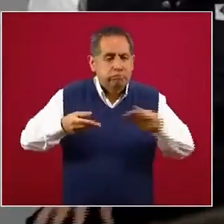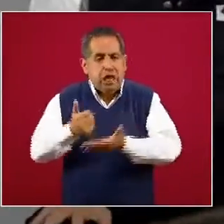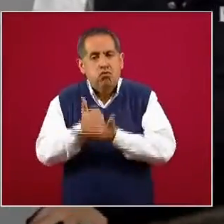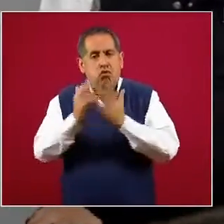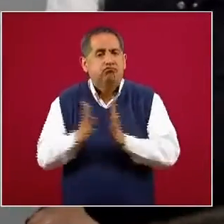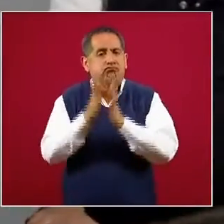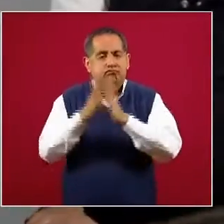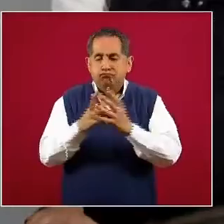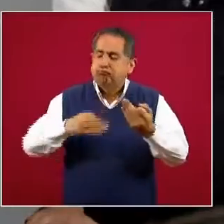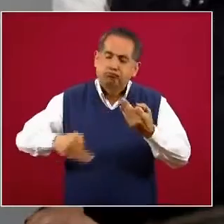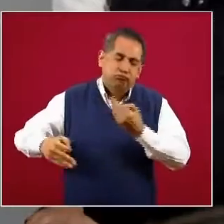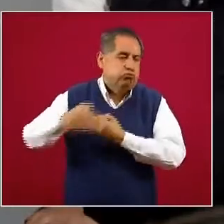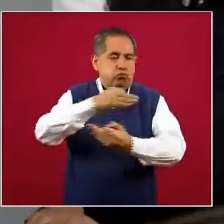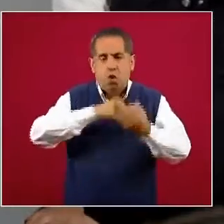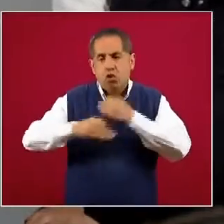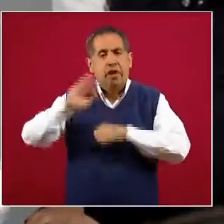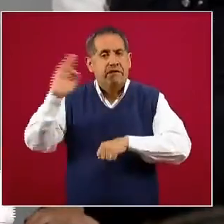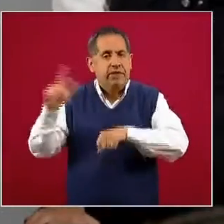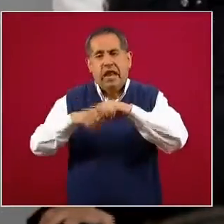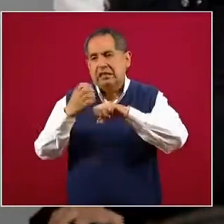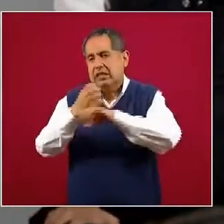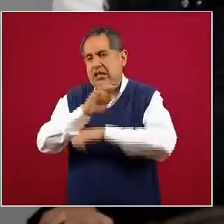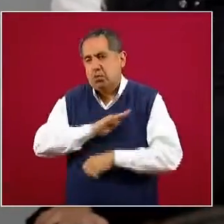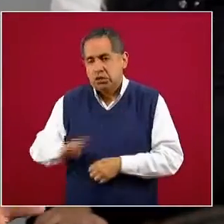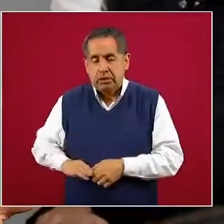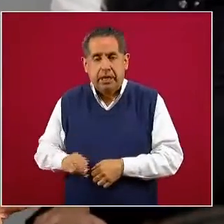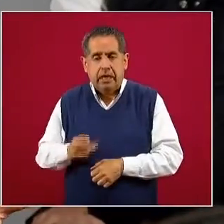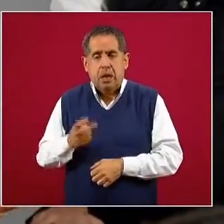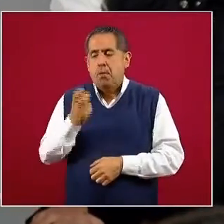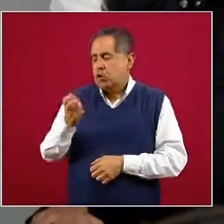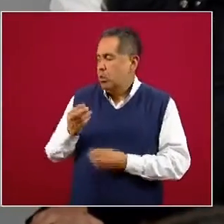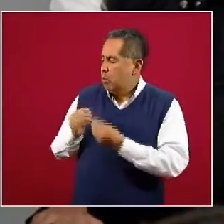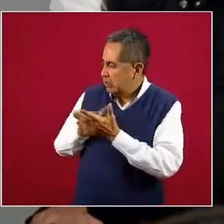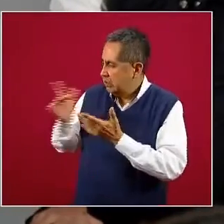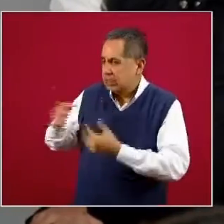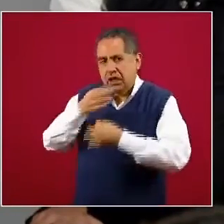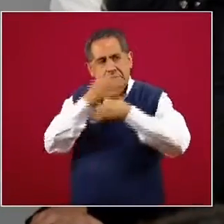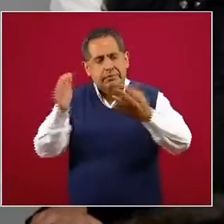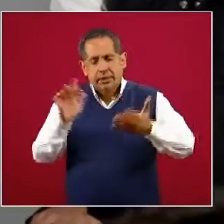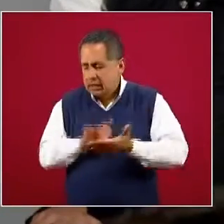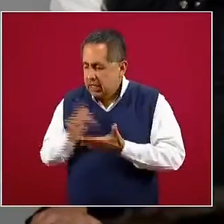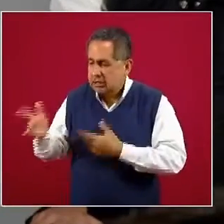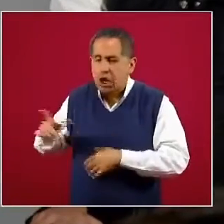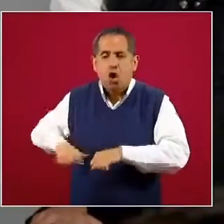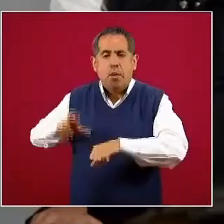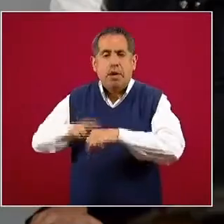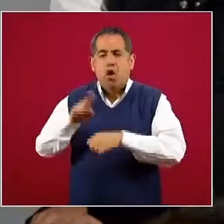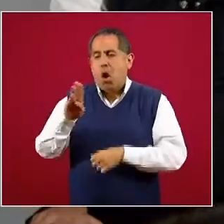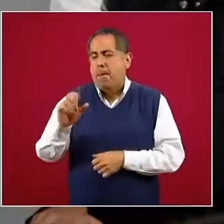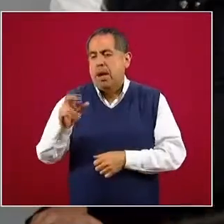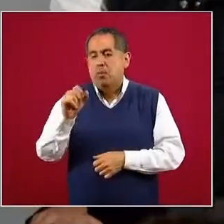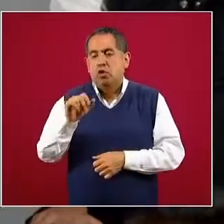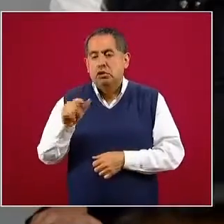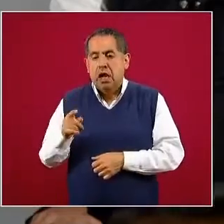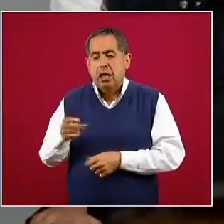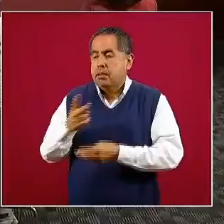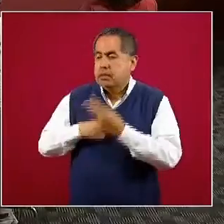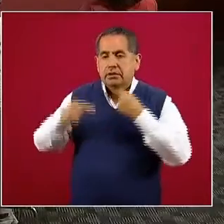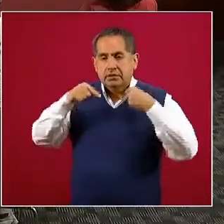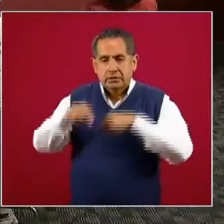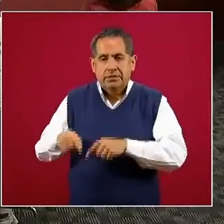secretarios de salud de los estados, participa el director general del IMSS, del ISSSTE, la gerencia médica de